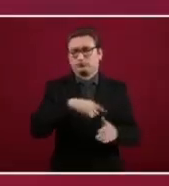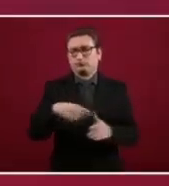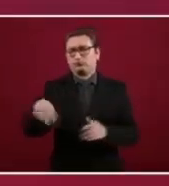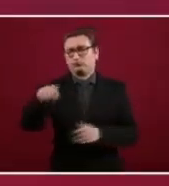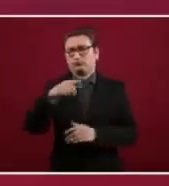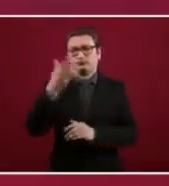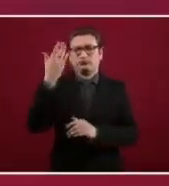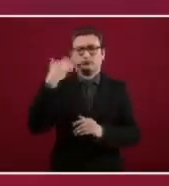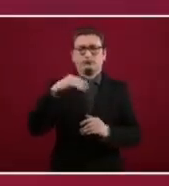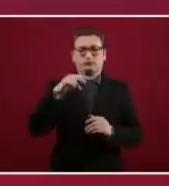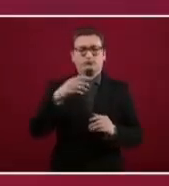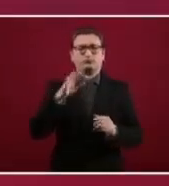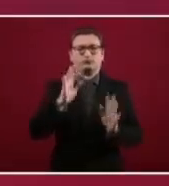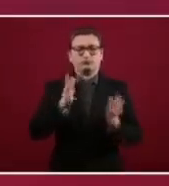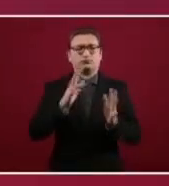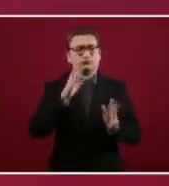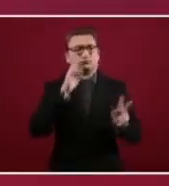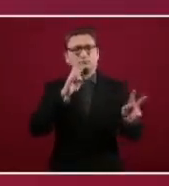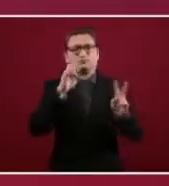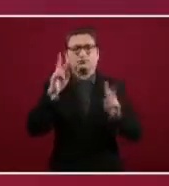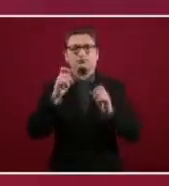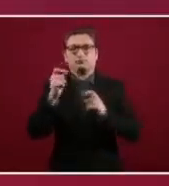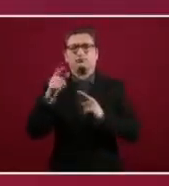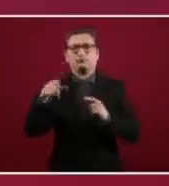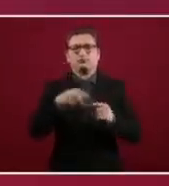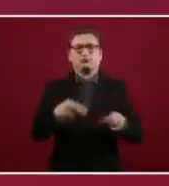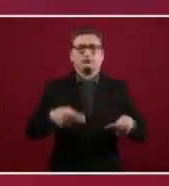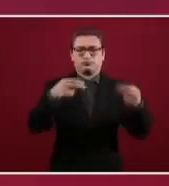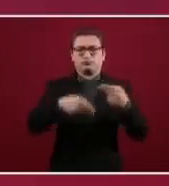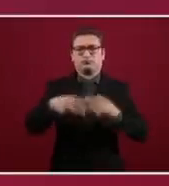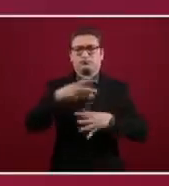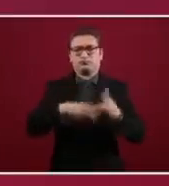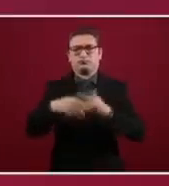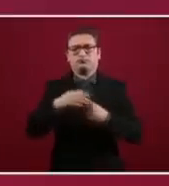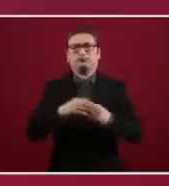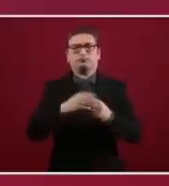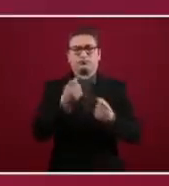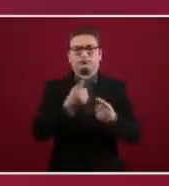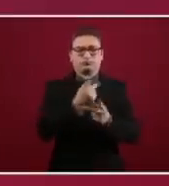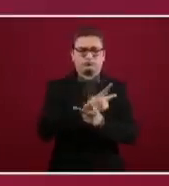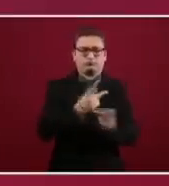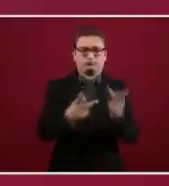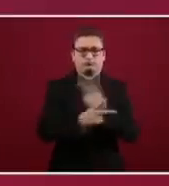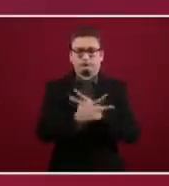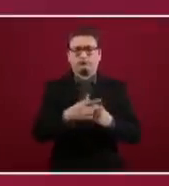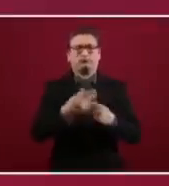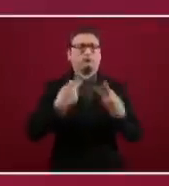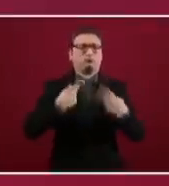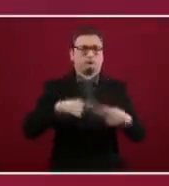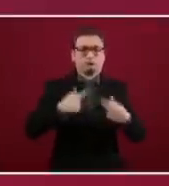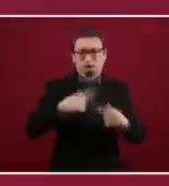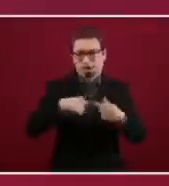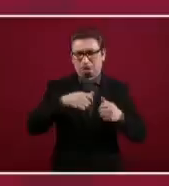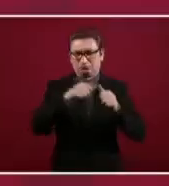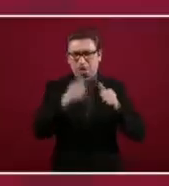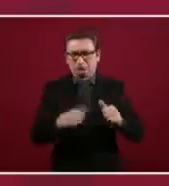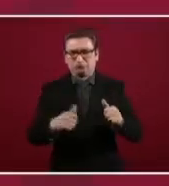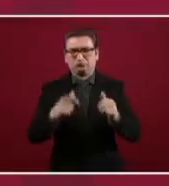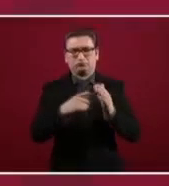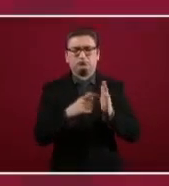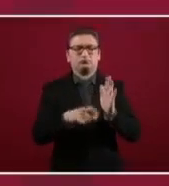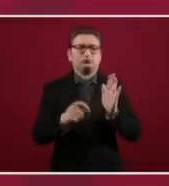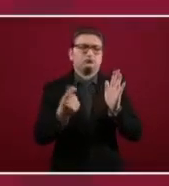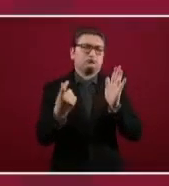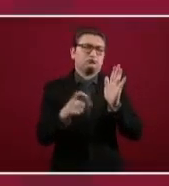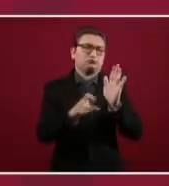se habrán visto en algunos establecimientos comerciales productos hechos por artesanos que traen la marca